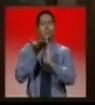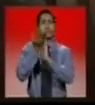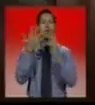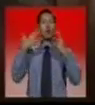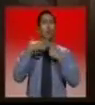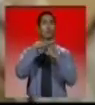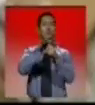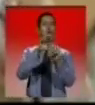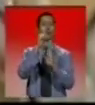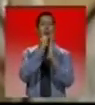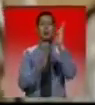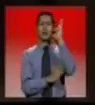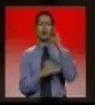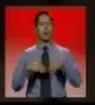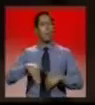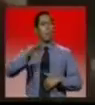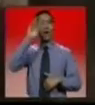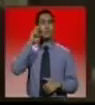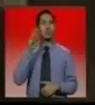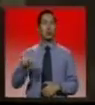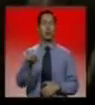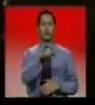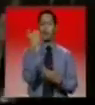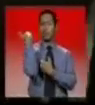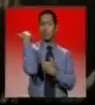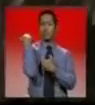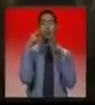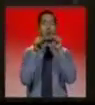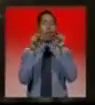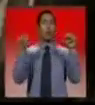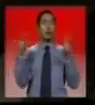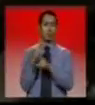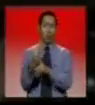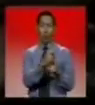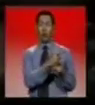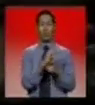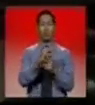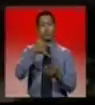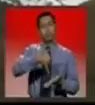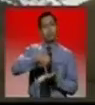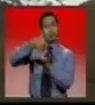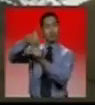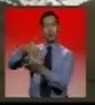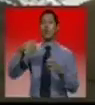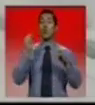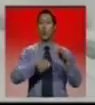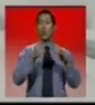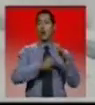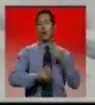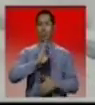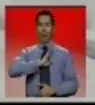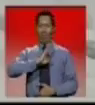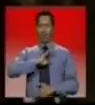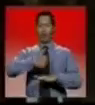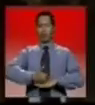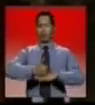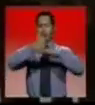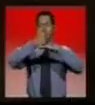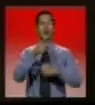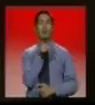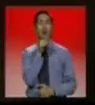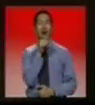Proyecto Mundial Global en Turismo Responsable. Los premios fueron otorgados por un jurado académico conformado por